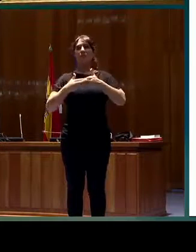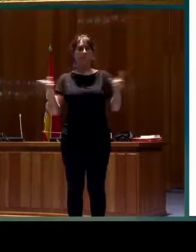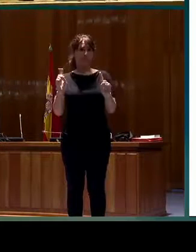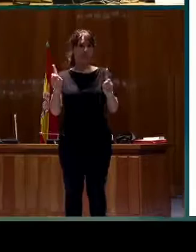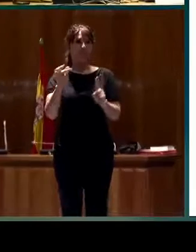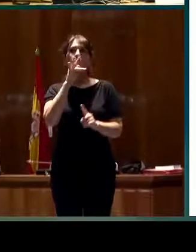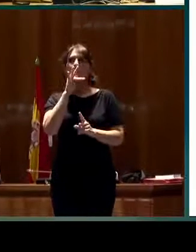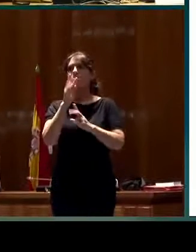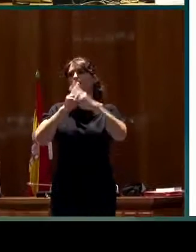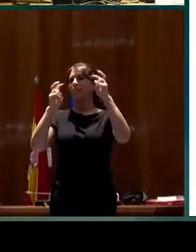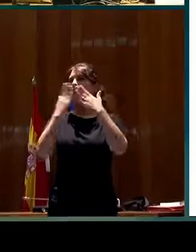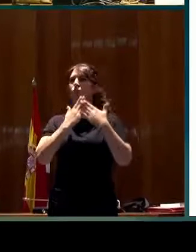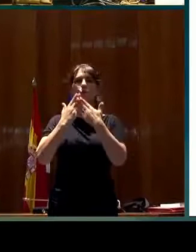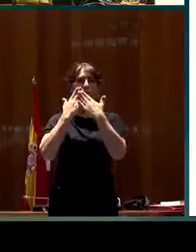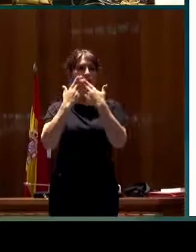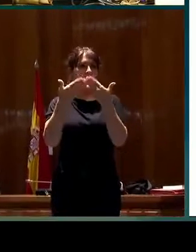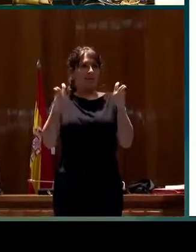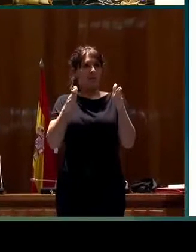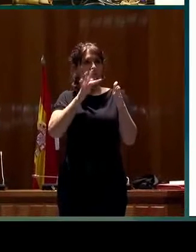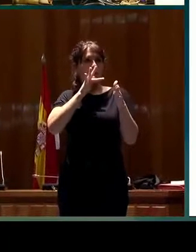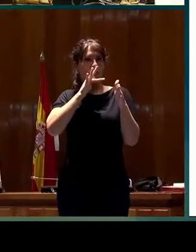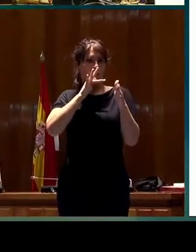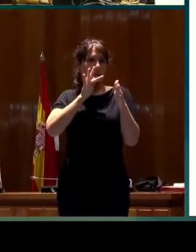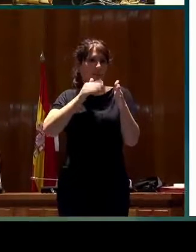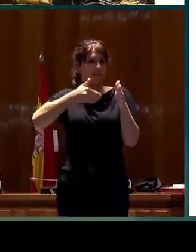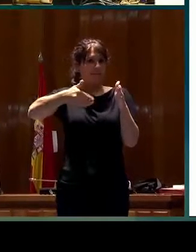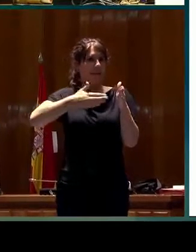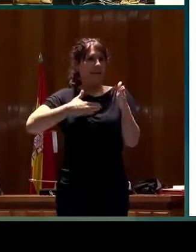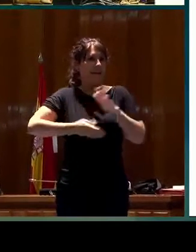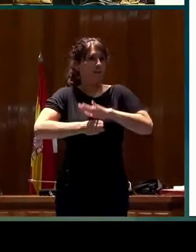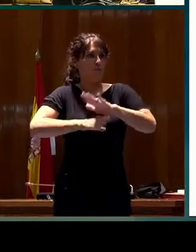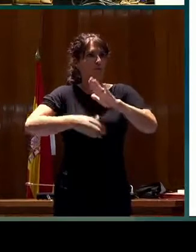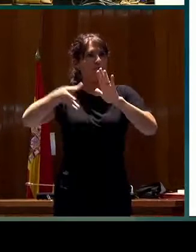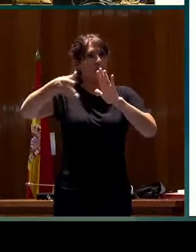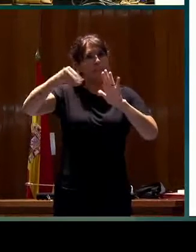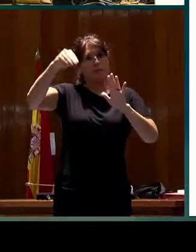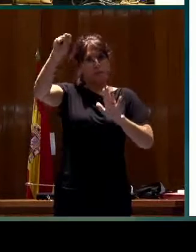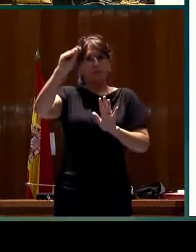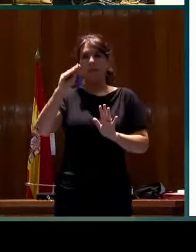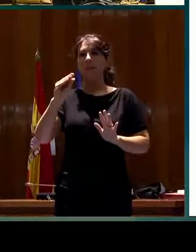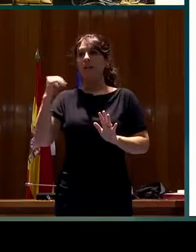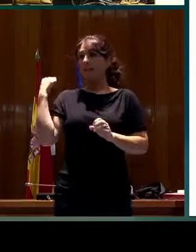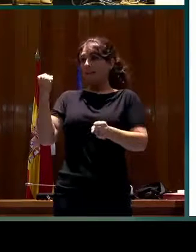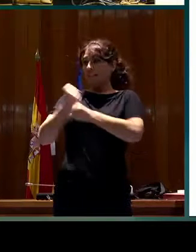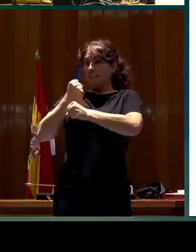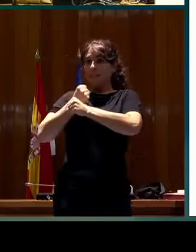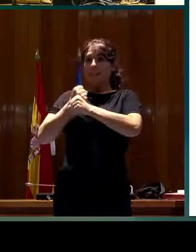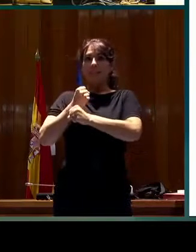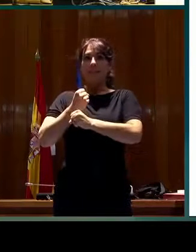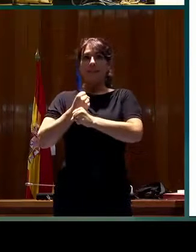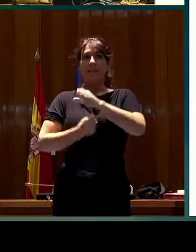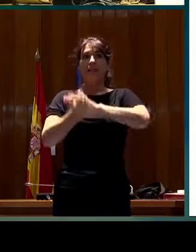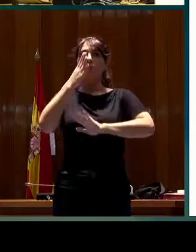estudio abierto que esperamos continuar en futuras investigaciones. Es un trabajo fruto de la